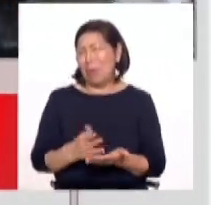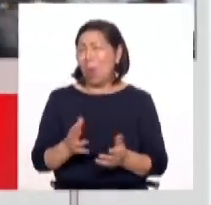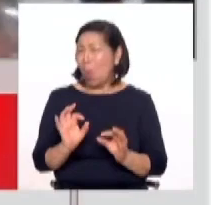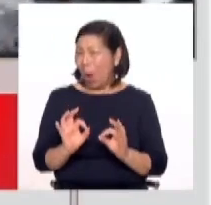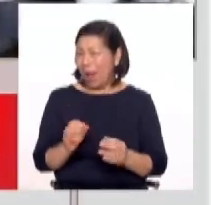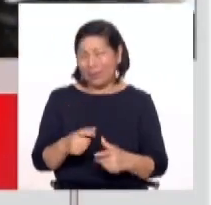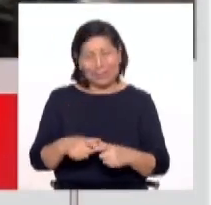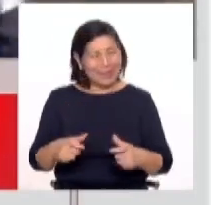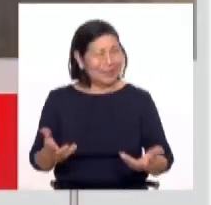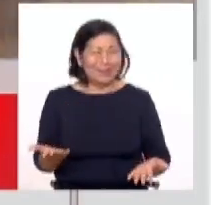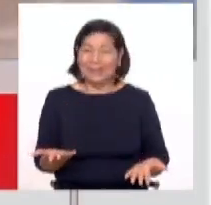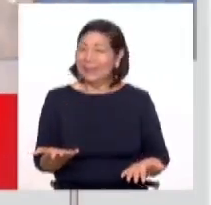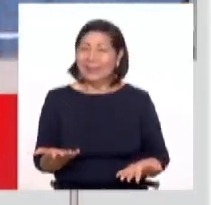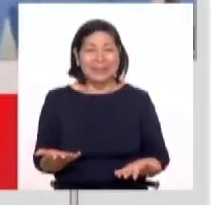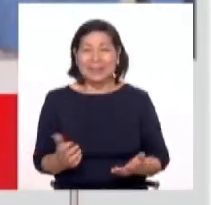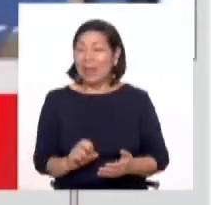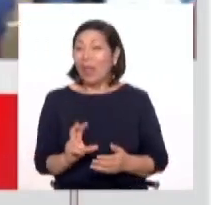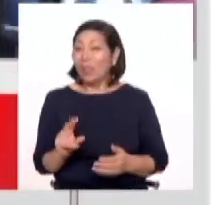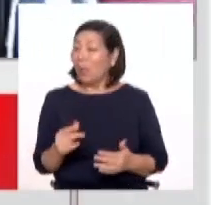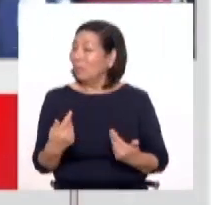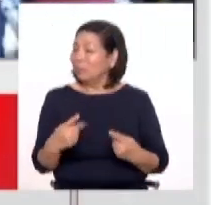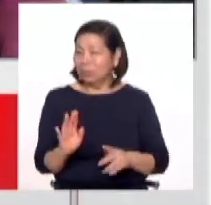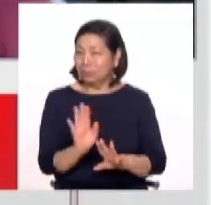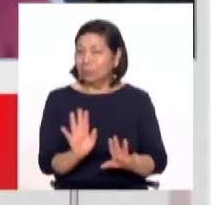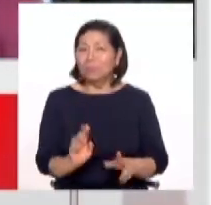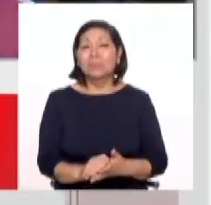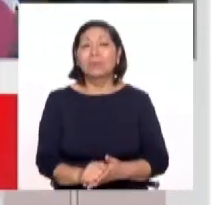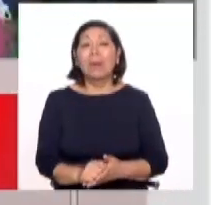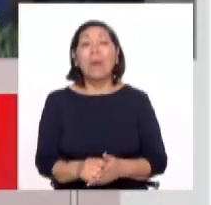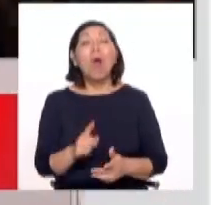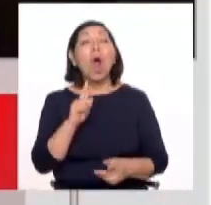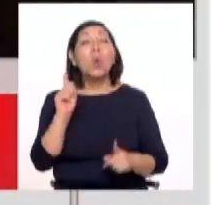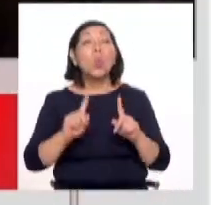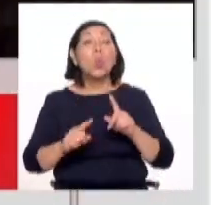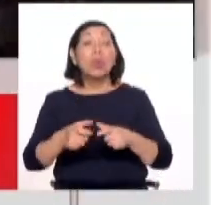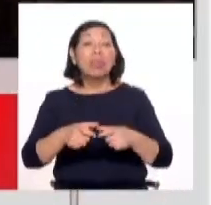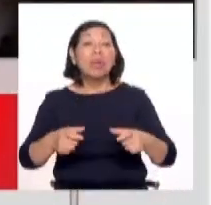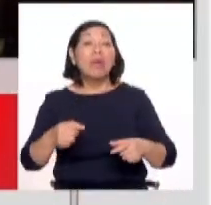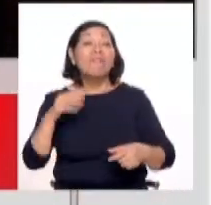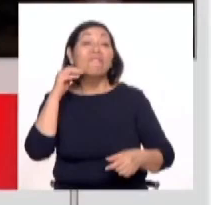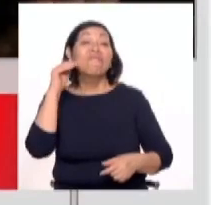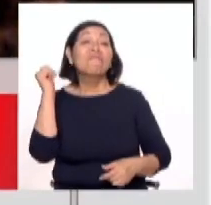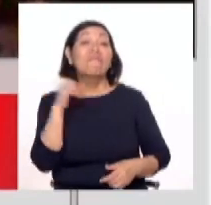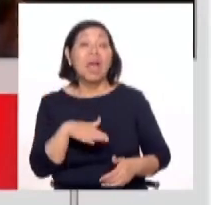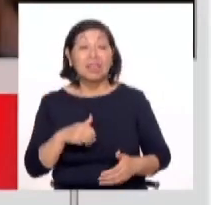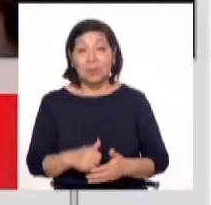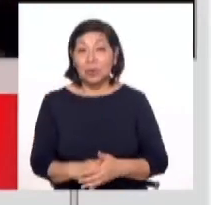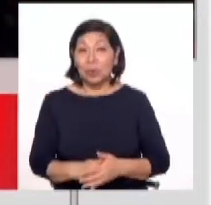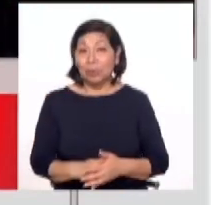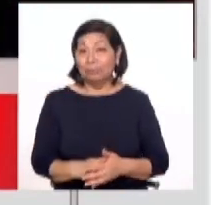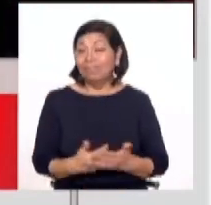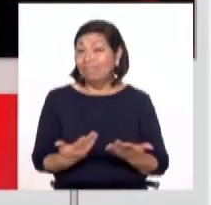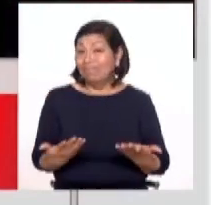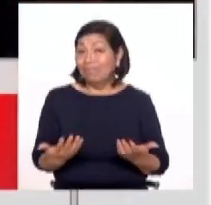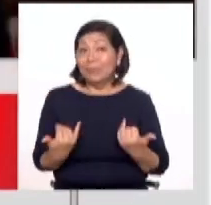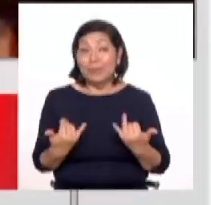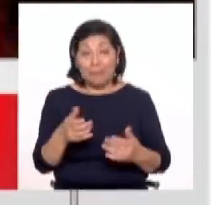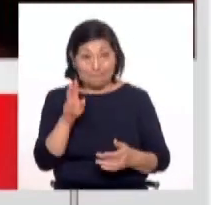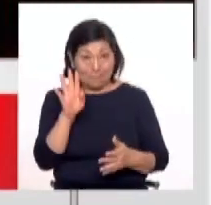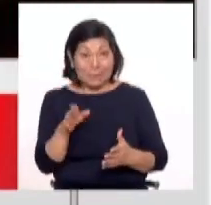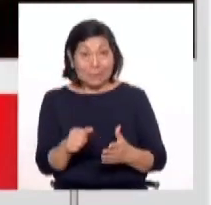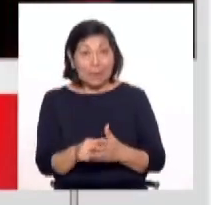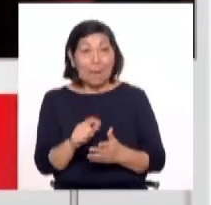ticket, de tal forma de que eso no vamos a permitir, son tickets falsificados. Ese es el número de efectivo